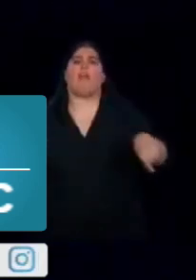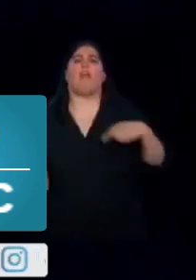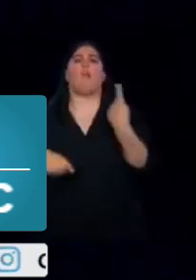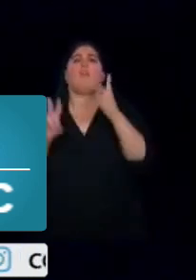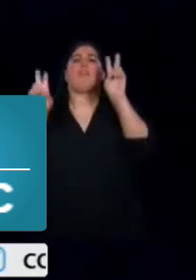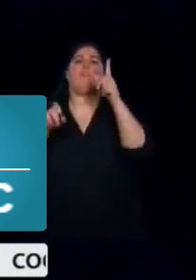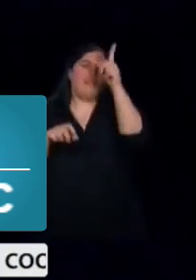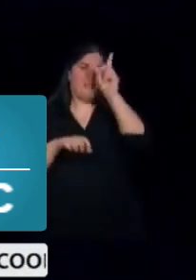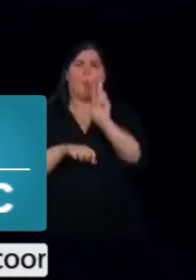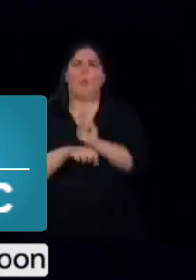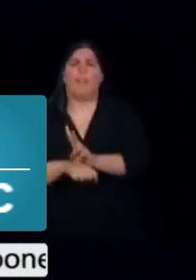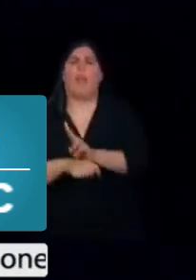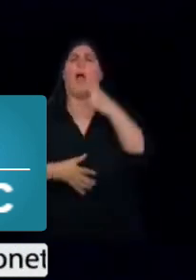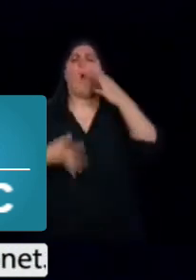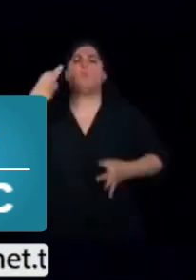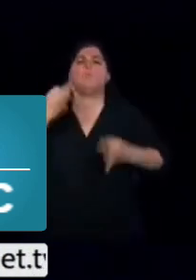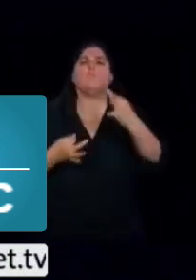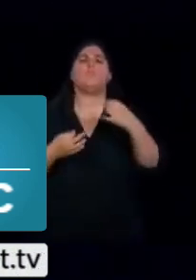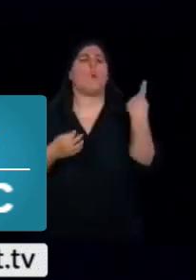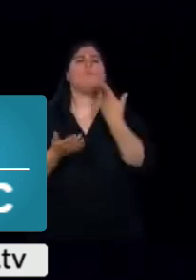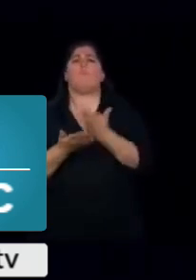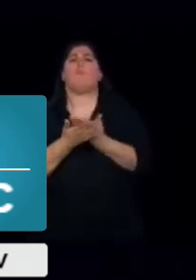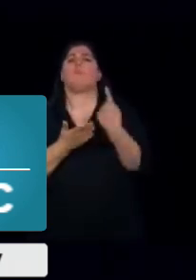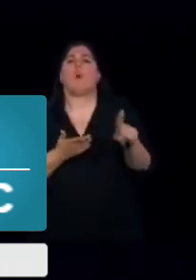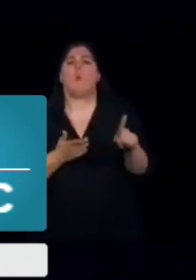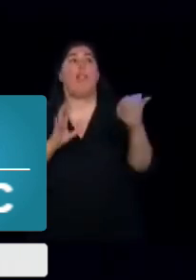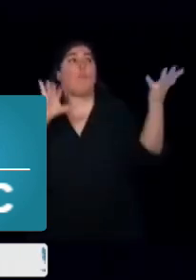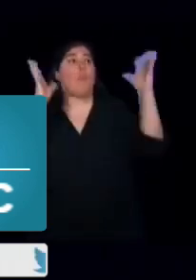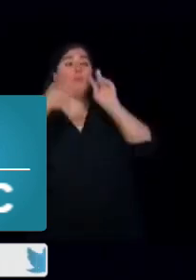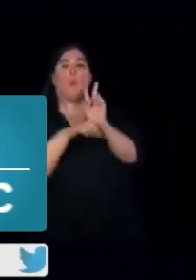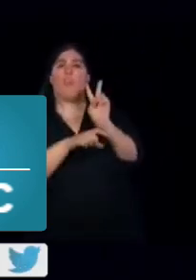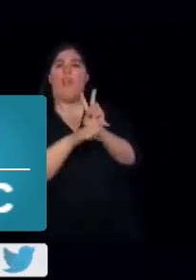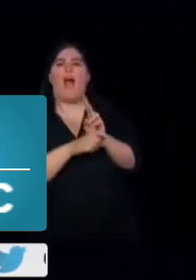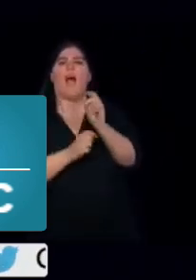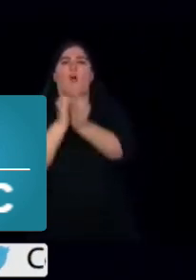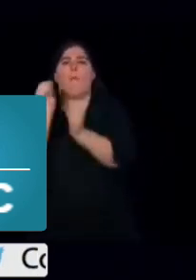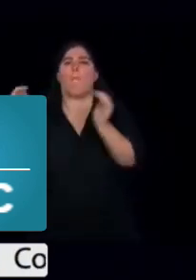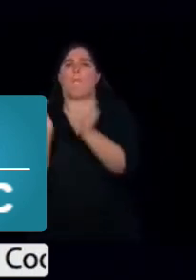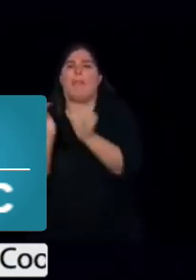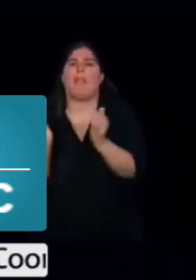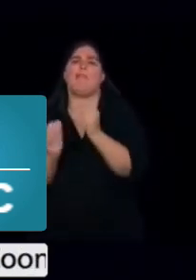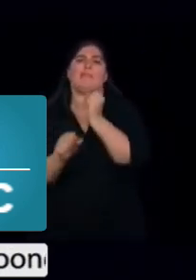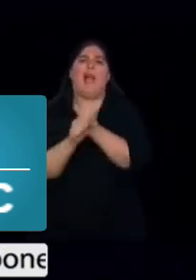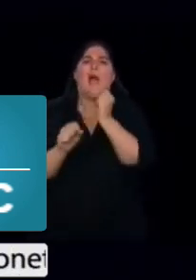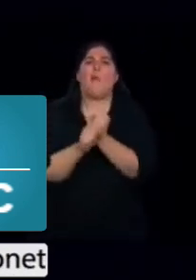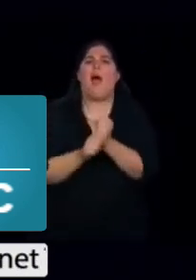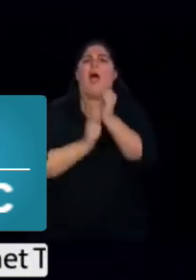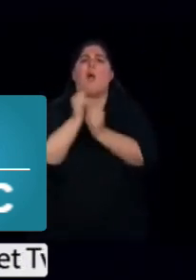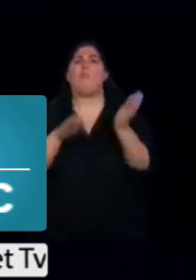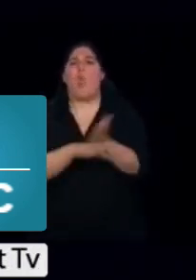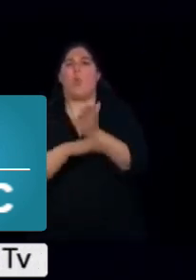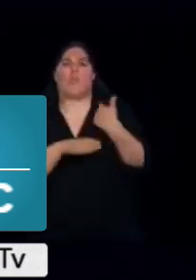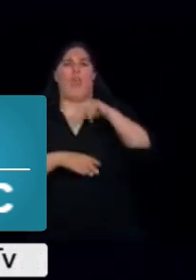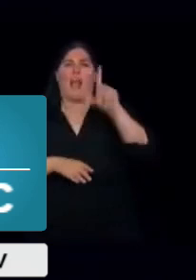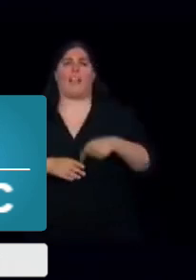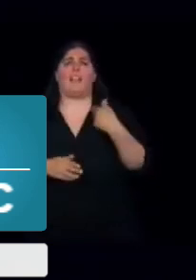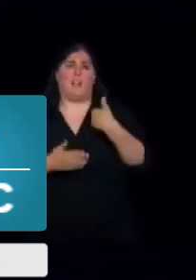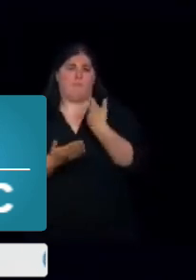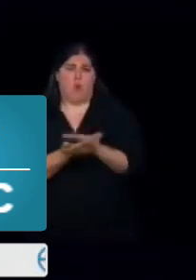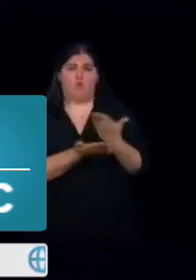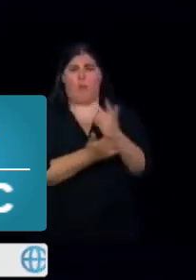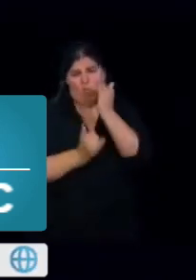incluso salió a despegarlo llama la atención a a masa que es solamente el ministro de economía yo creo que acá eh Hay por detrás